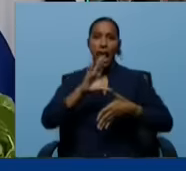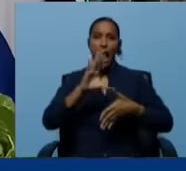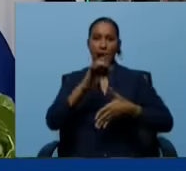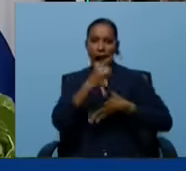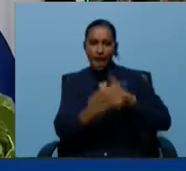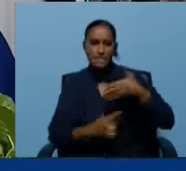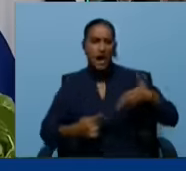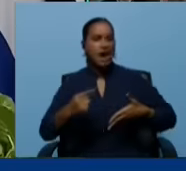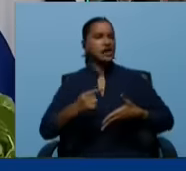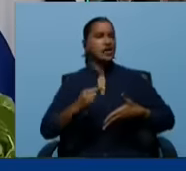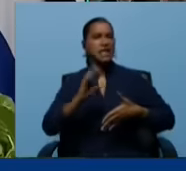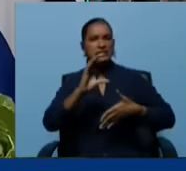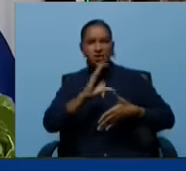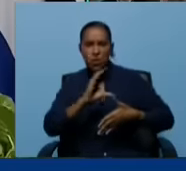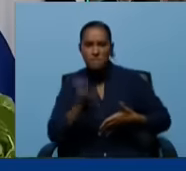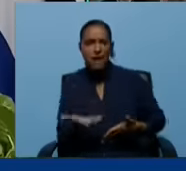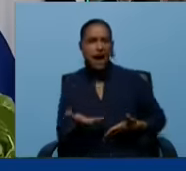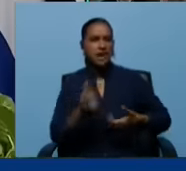donde